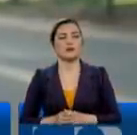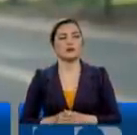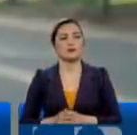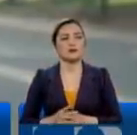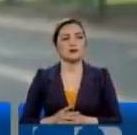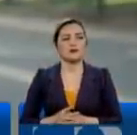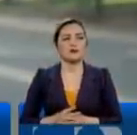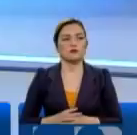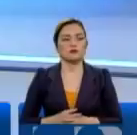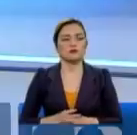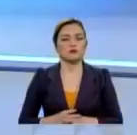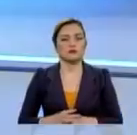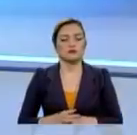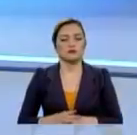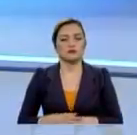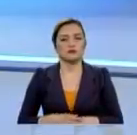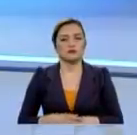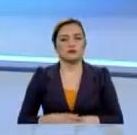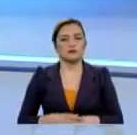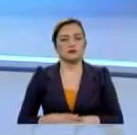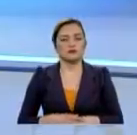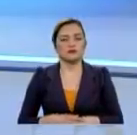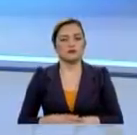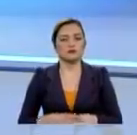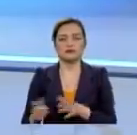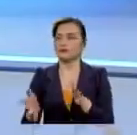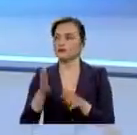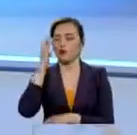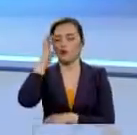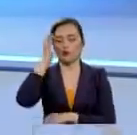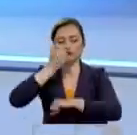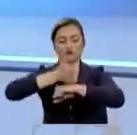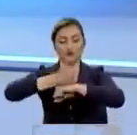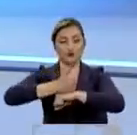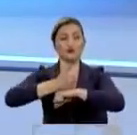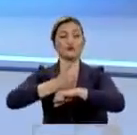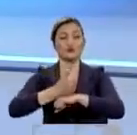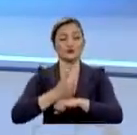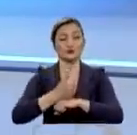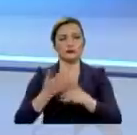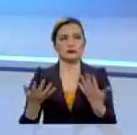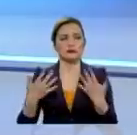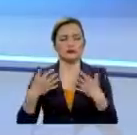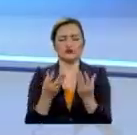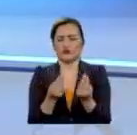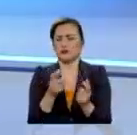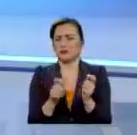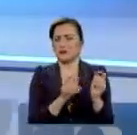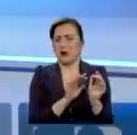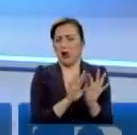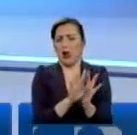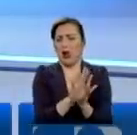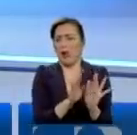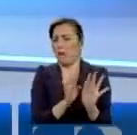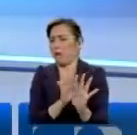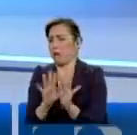Angie Torres, 24 horas. Y existe preocupación de las autoridades ante el incremento de aglomeraciones en Quito, por